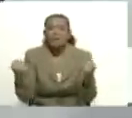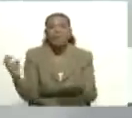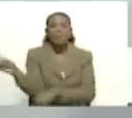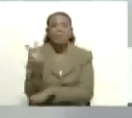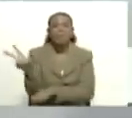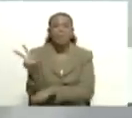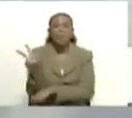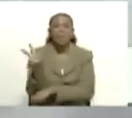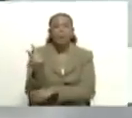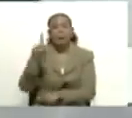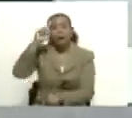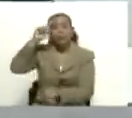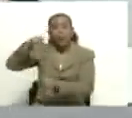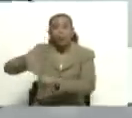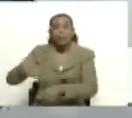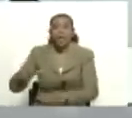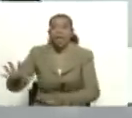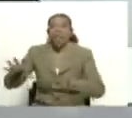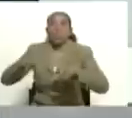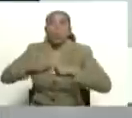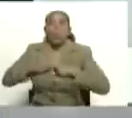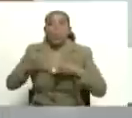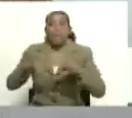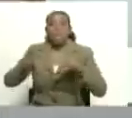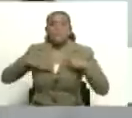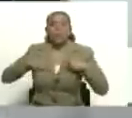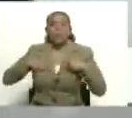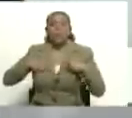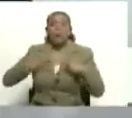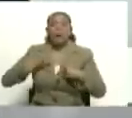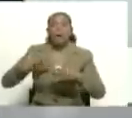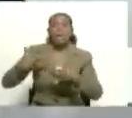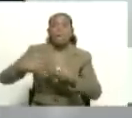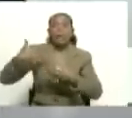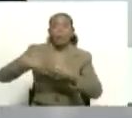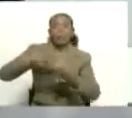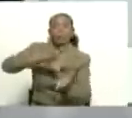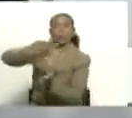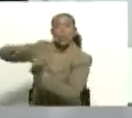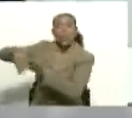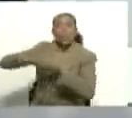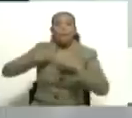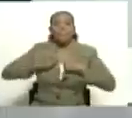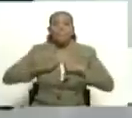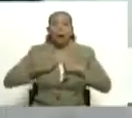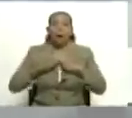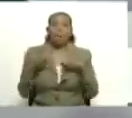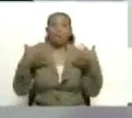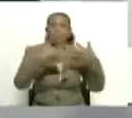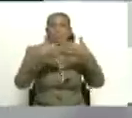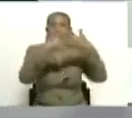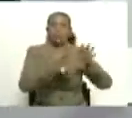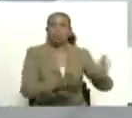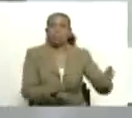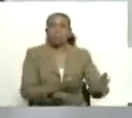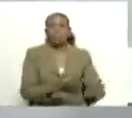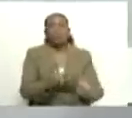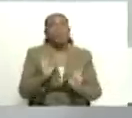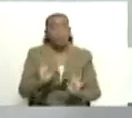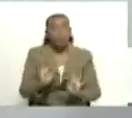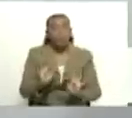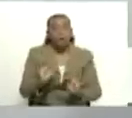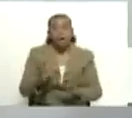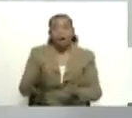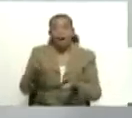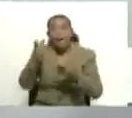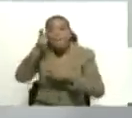república, en función de hacerse de, bueno, la más grande reserva de petróleo del mundo. Nuestro reconocimiento a un pueblo